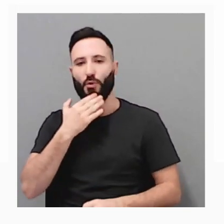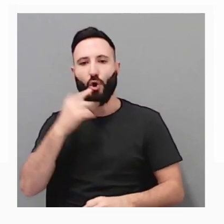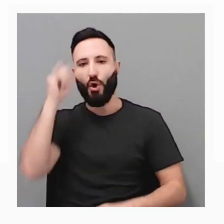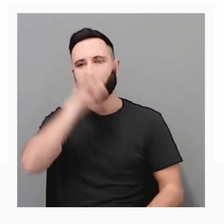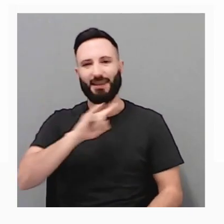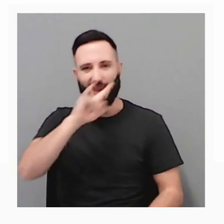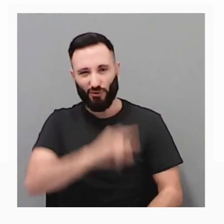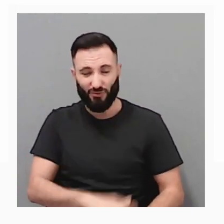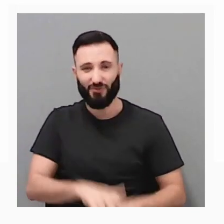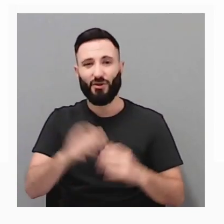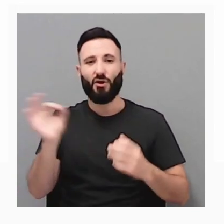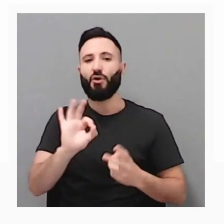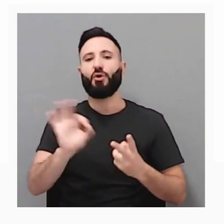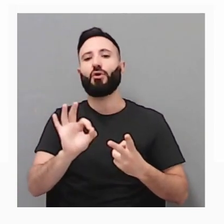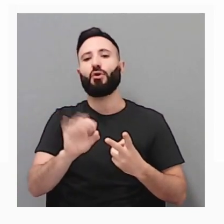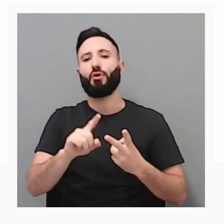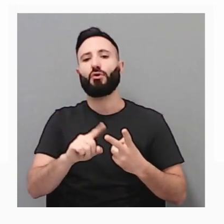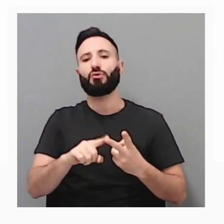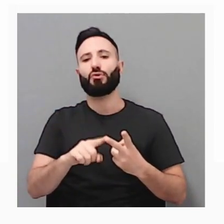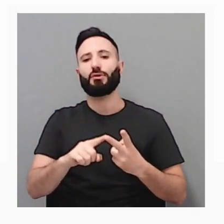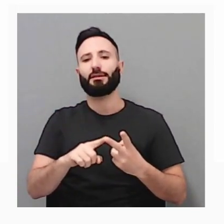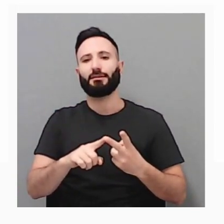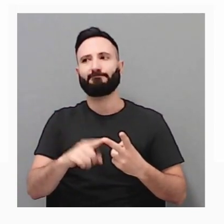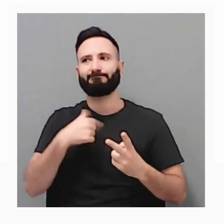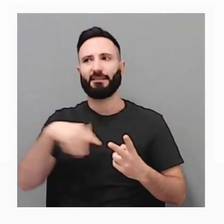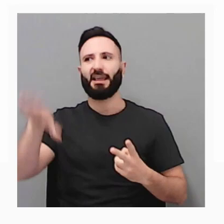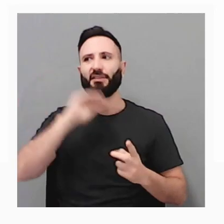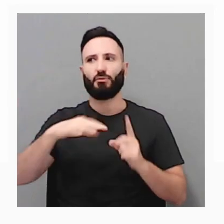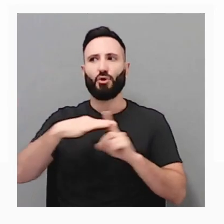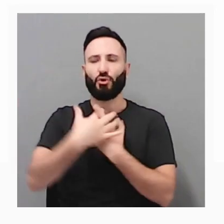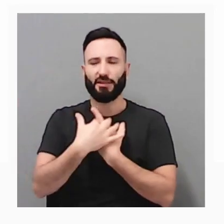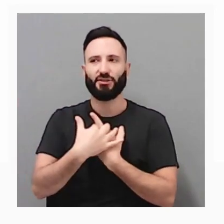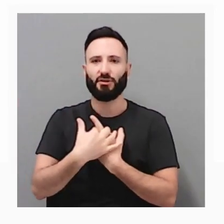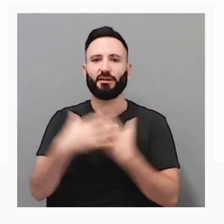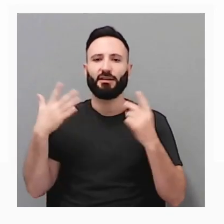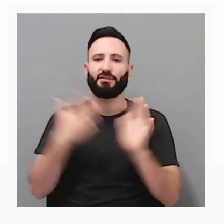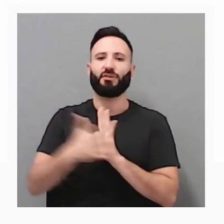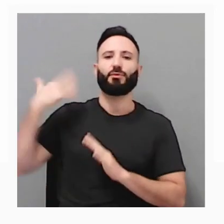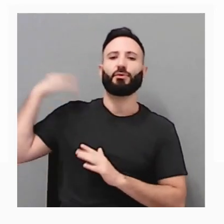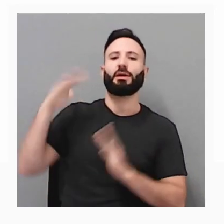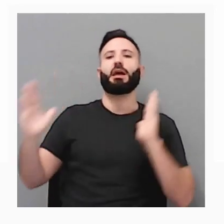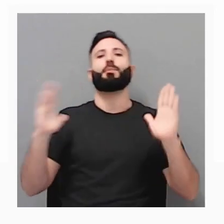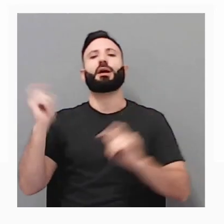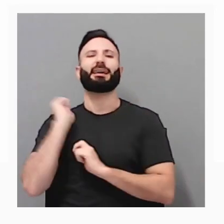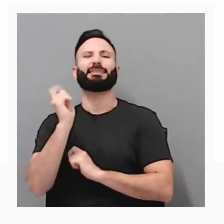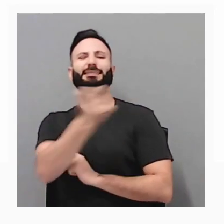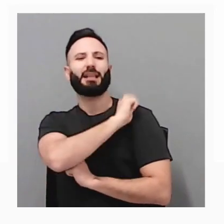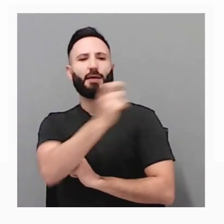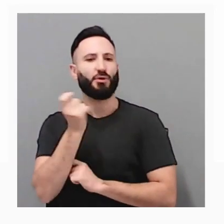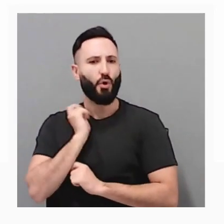se usa hasta el día de hoy. Y pues si entendemos su contexto, que viene de la época de la esclavitud, que es una expresión